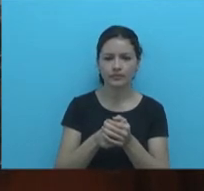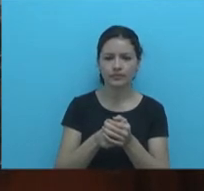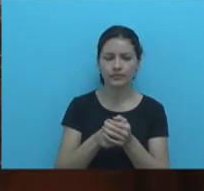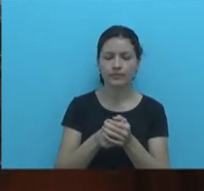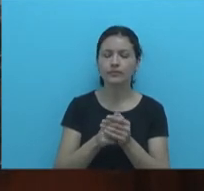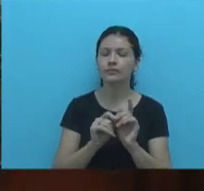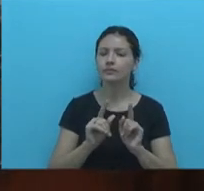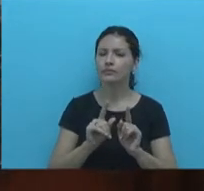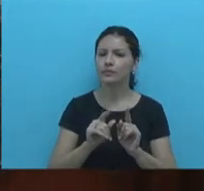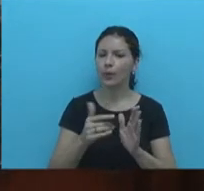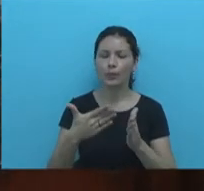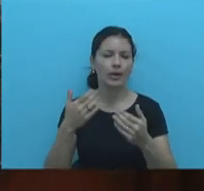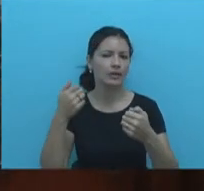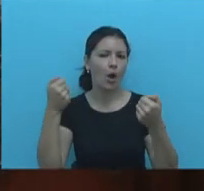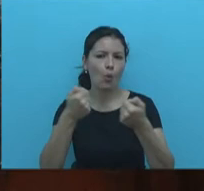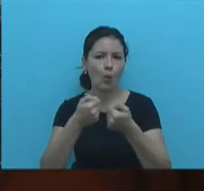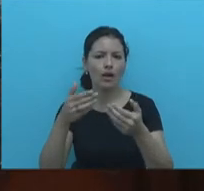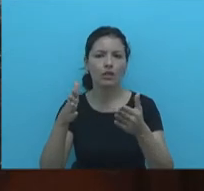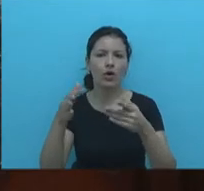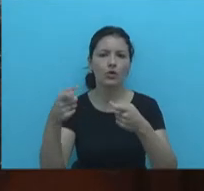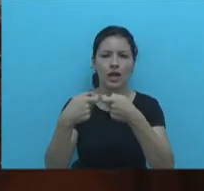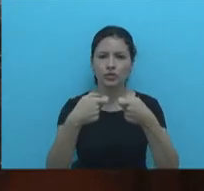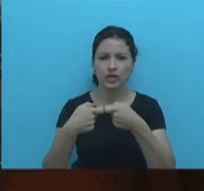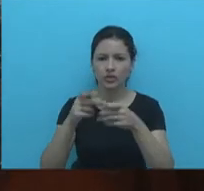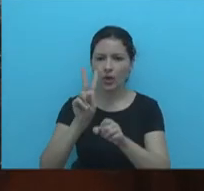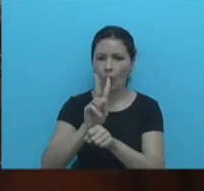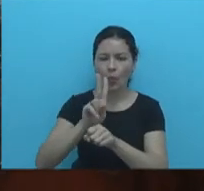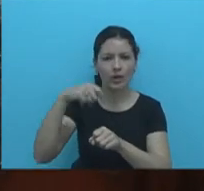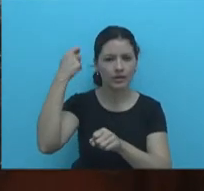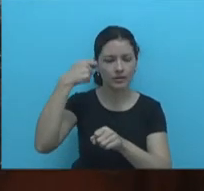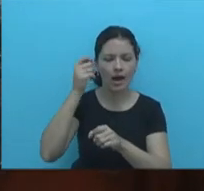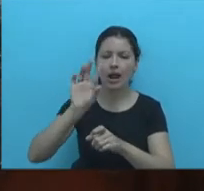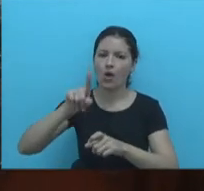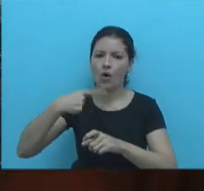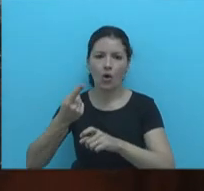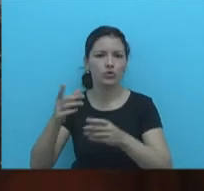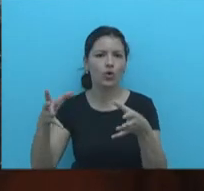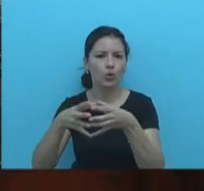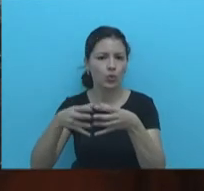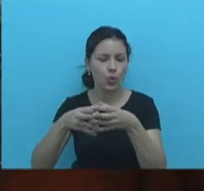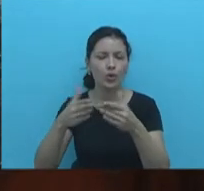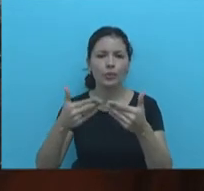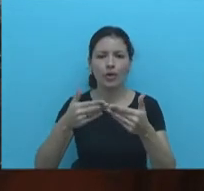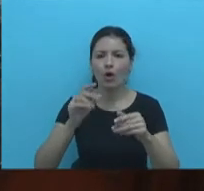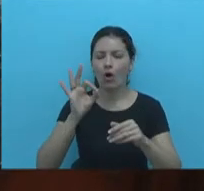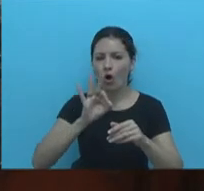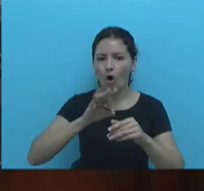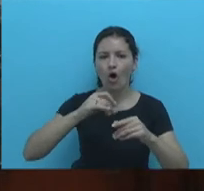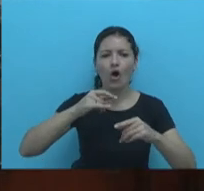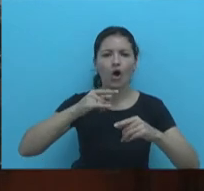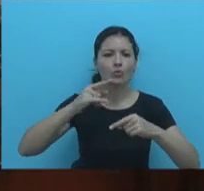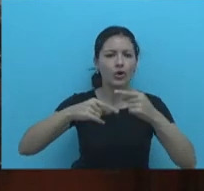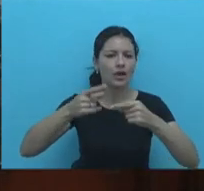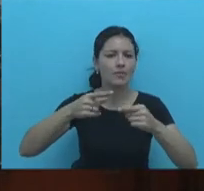celebrar acuerdos con asociaciones protectoras de animales o entidades sin fines de lucro o desarrollar programas de adopción para